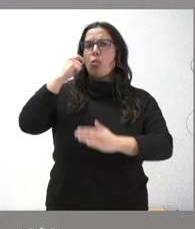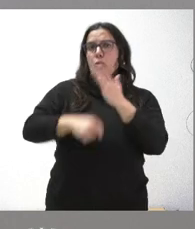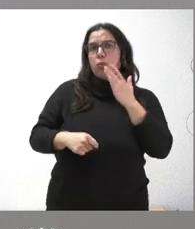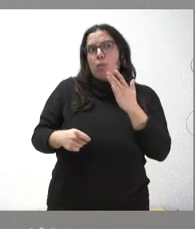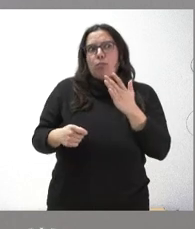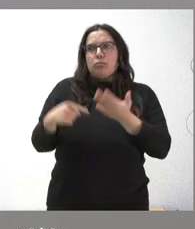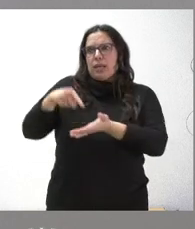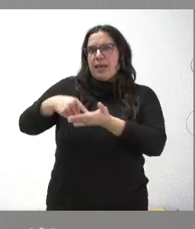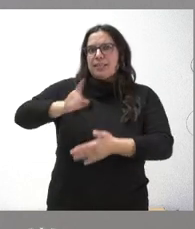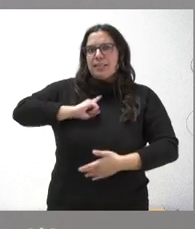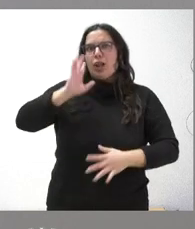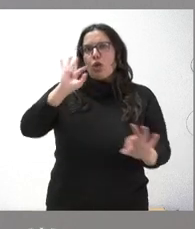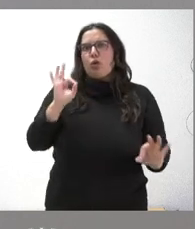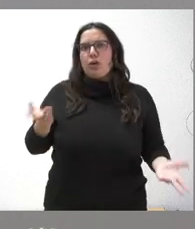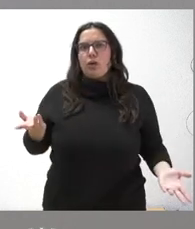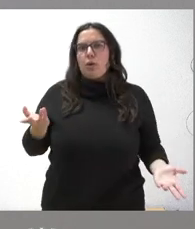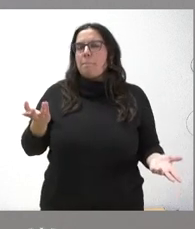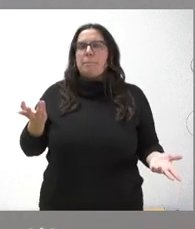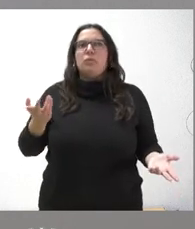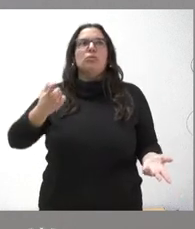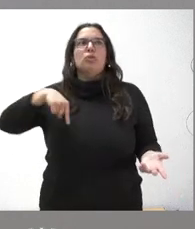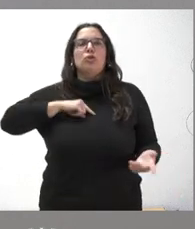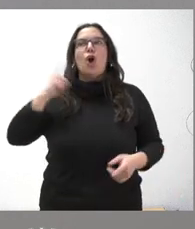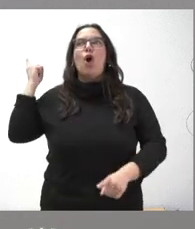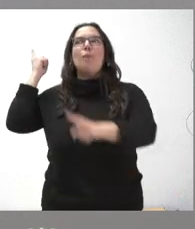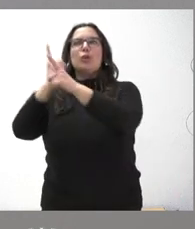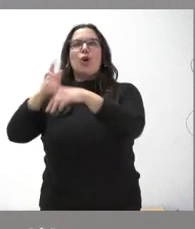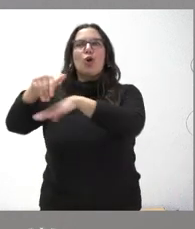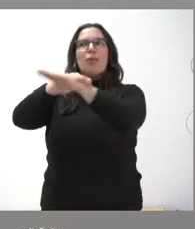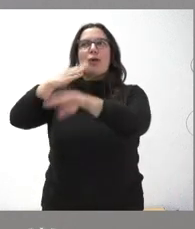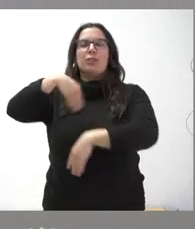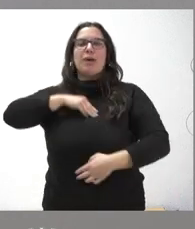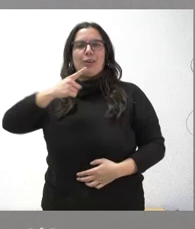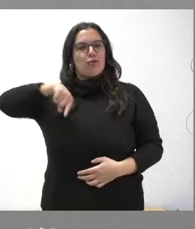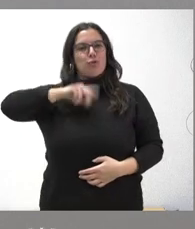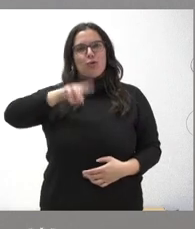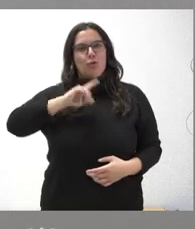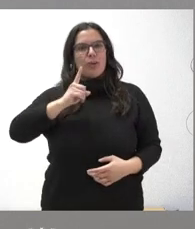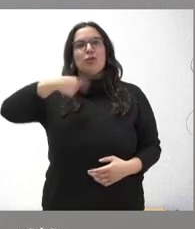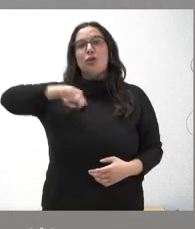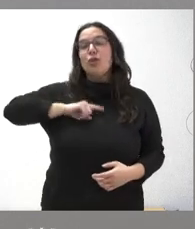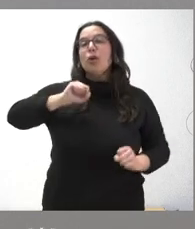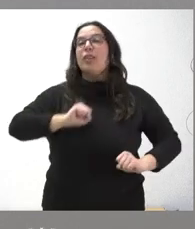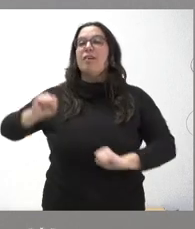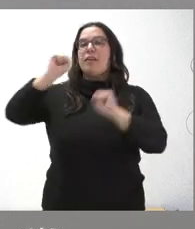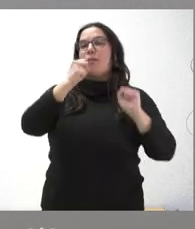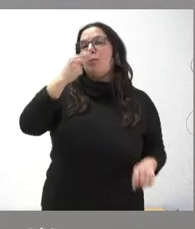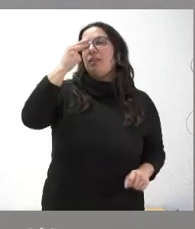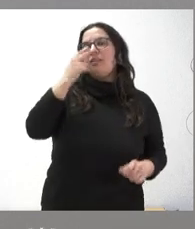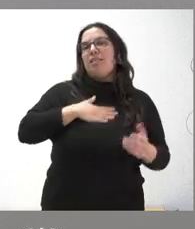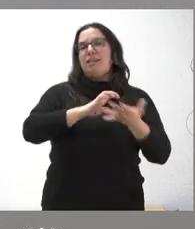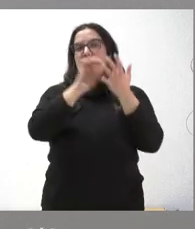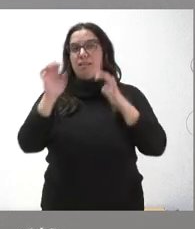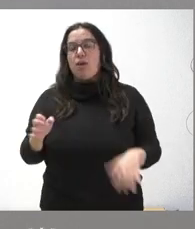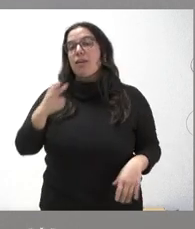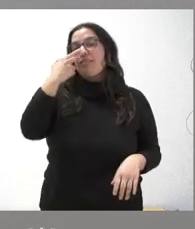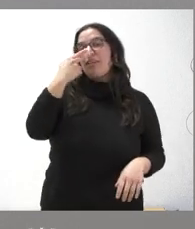puede exigir nosotros no somos la oposición del gobierno de España nosotros tenemos que defender los intereses de Castilla de León los intereses